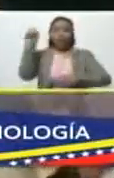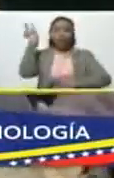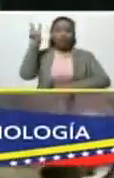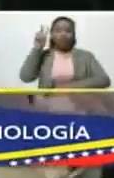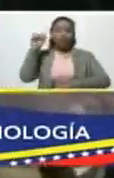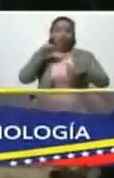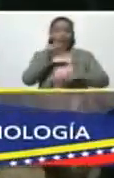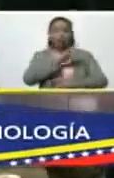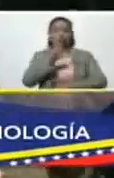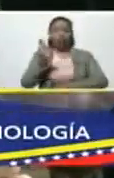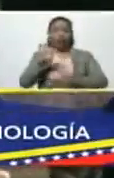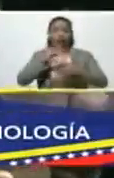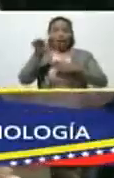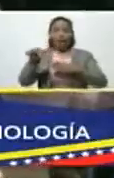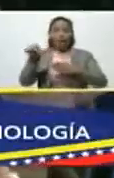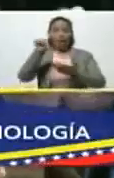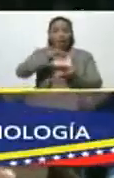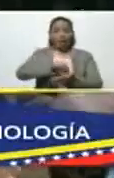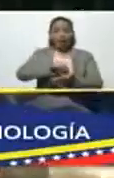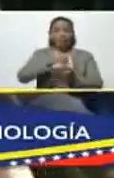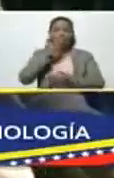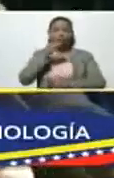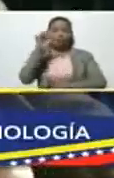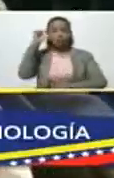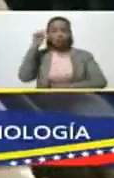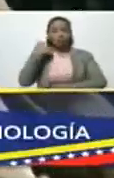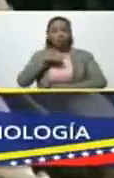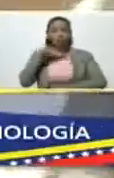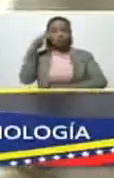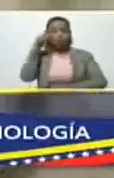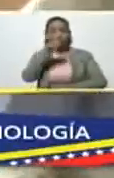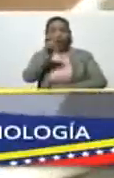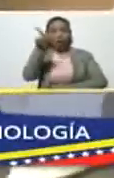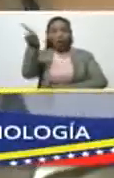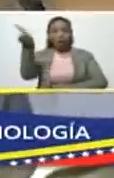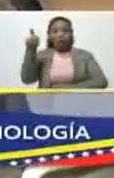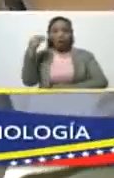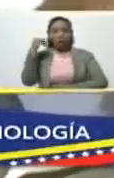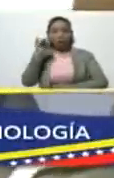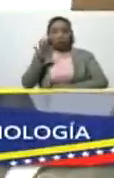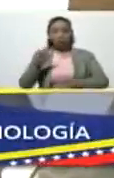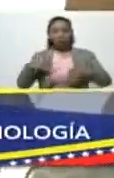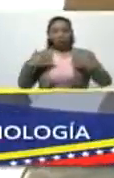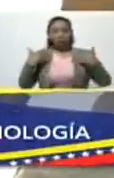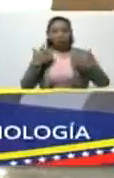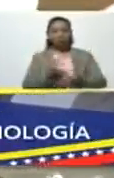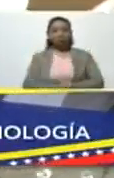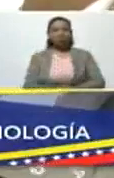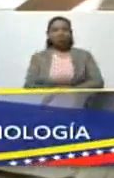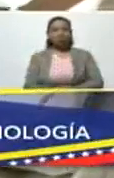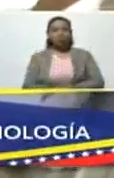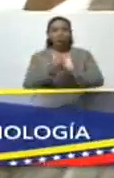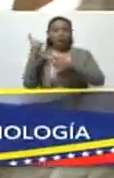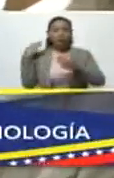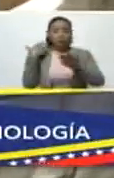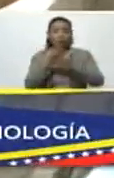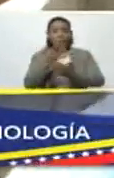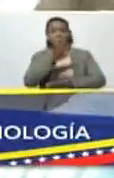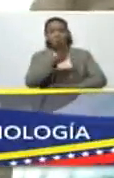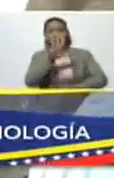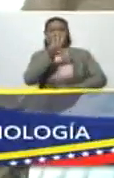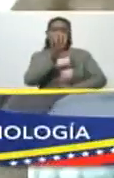la República Islámica de Irán. En los próximos días nos vemos ahí. Van a disfrutar. Eso va a durar 5 días, pero